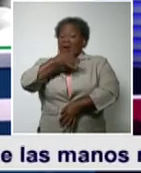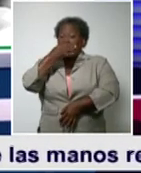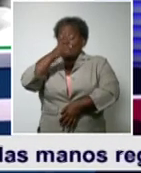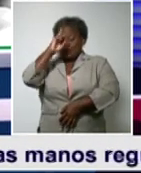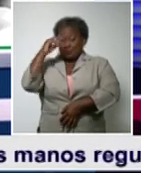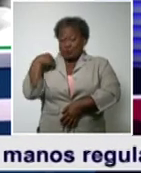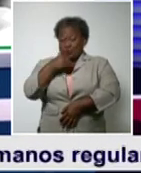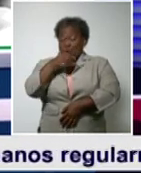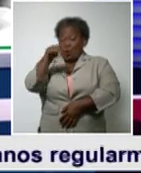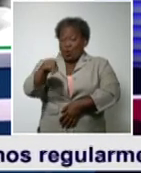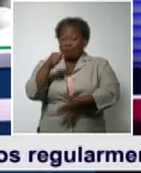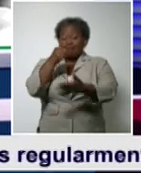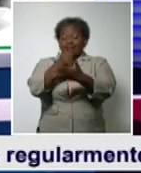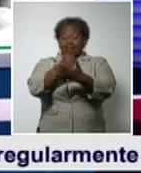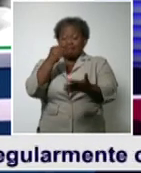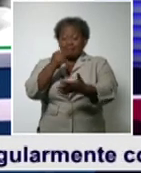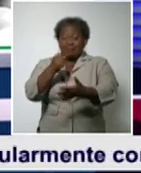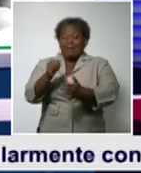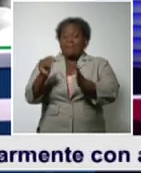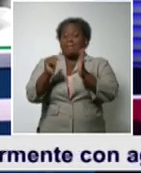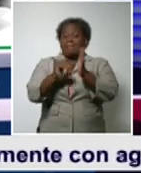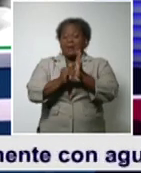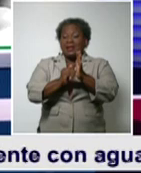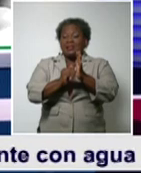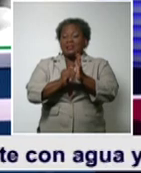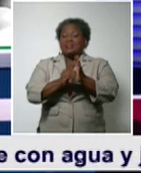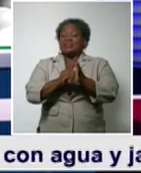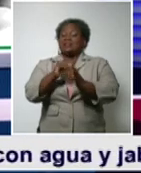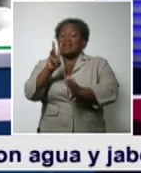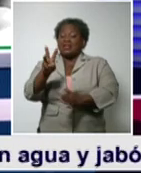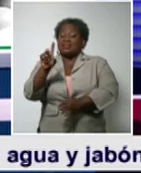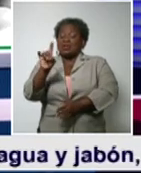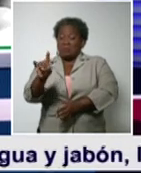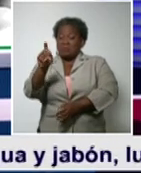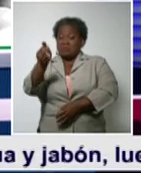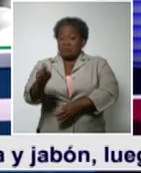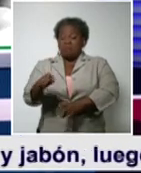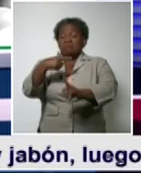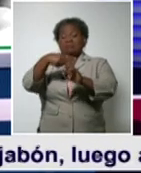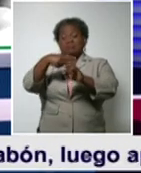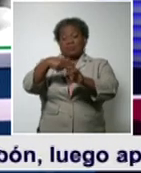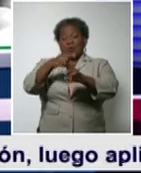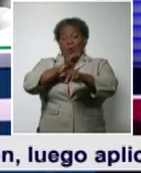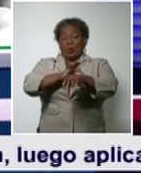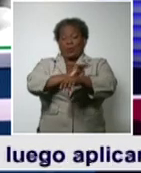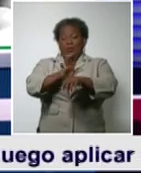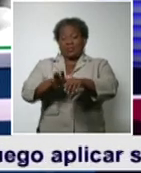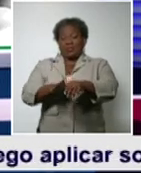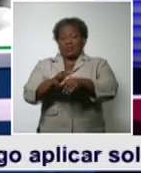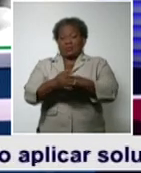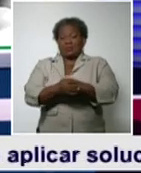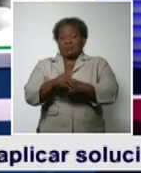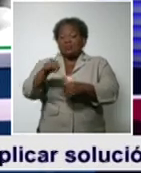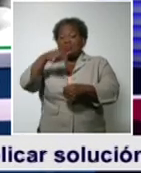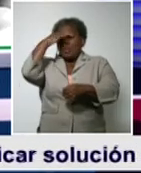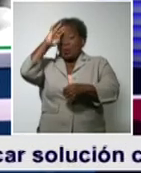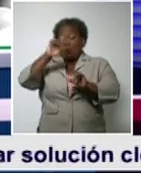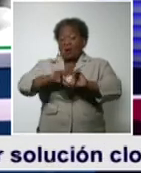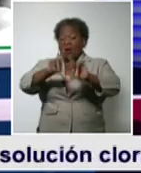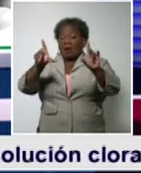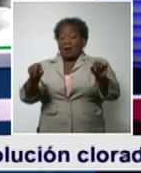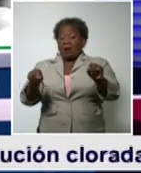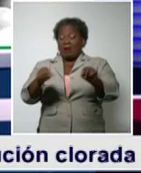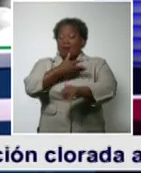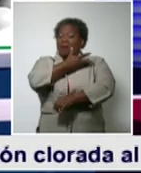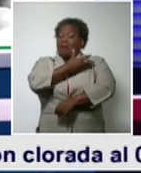se confirman 1.039 casos positivos a la COVID-19 en nuestro país y se lamenta